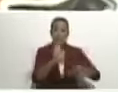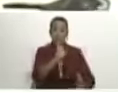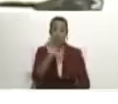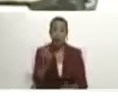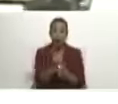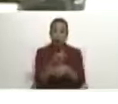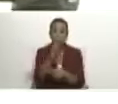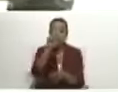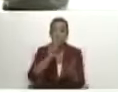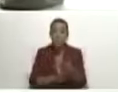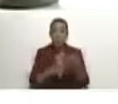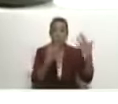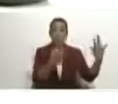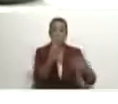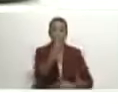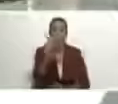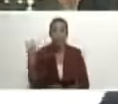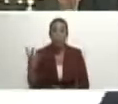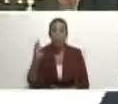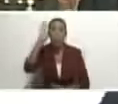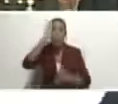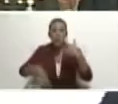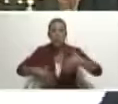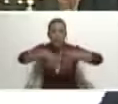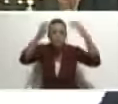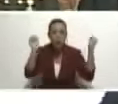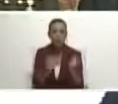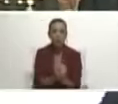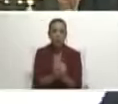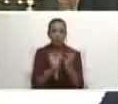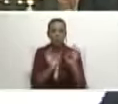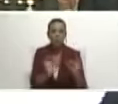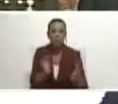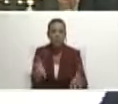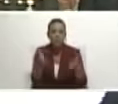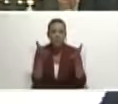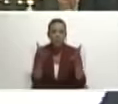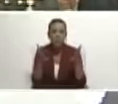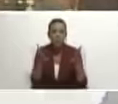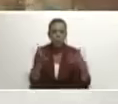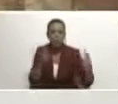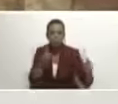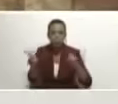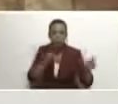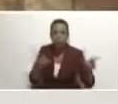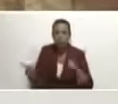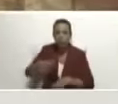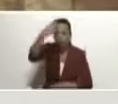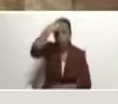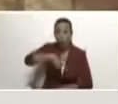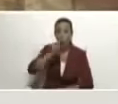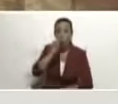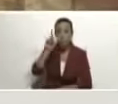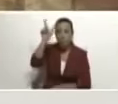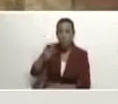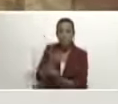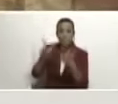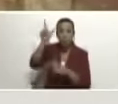de agosto, 1824, la última batalla victoriosa que dirigió personalmente Bolívar.